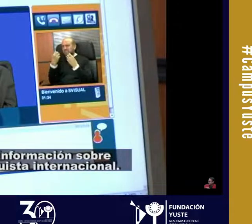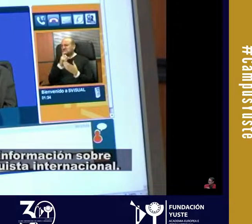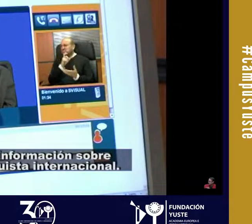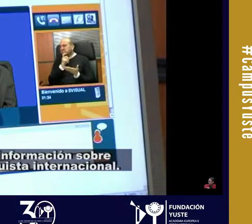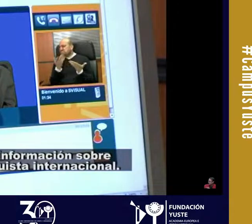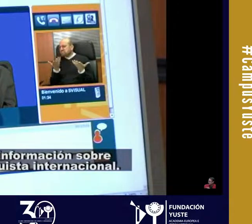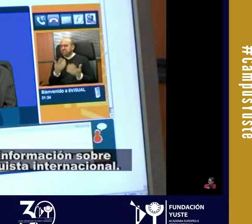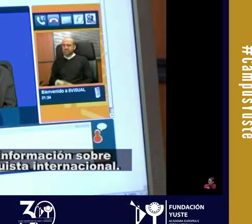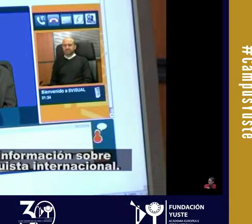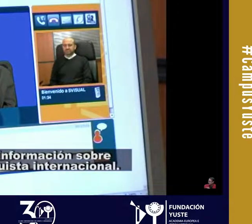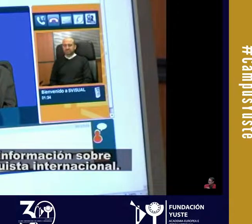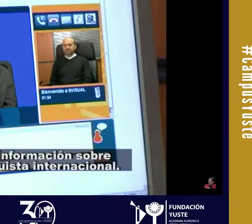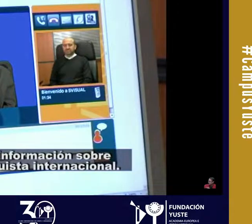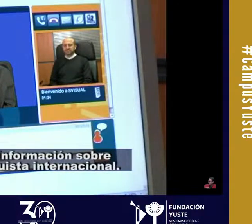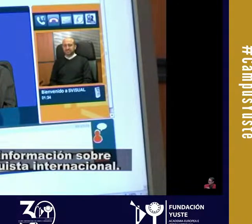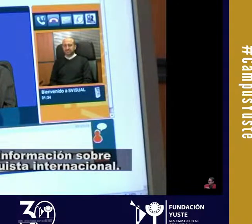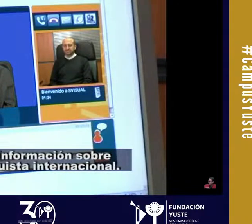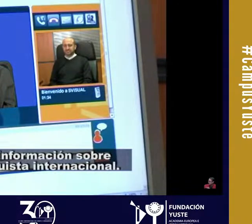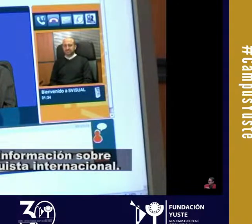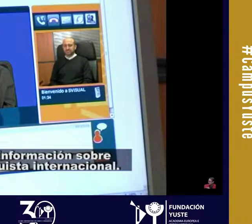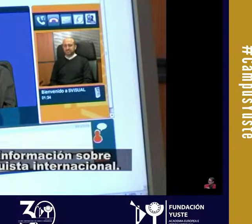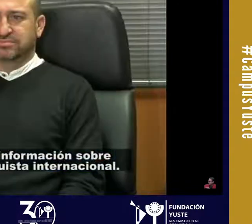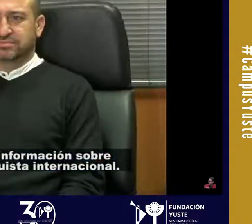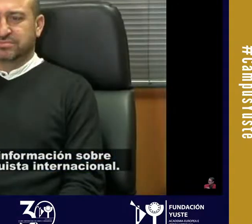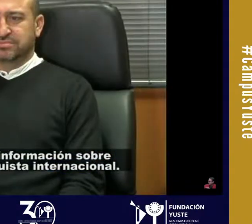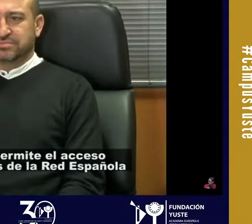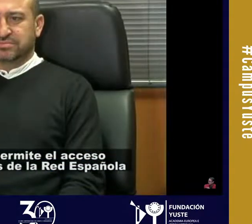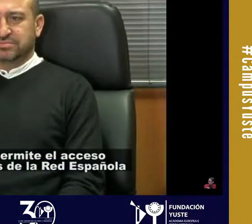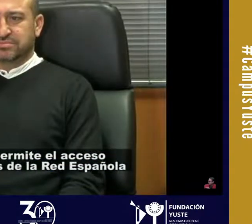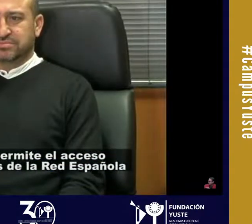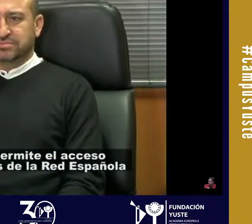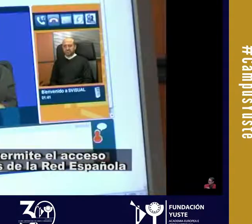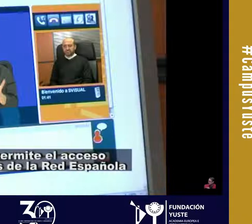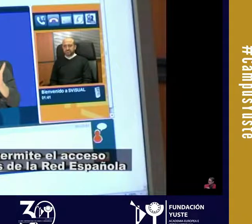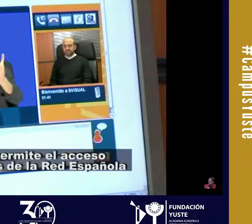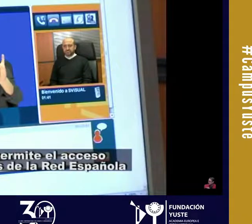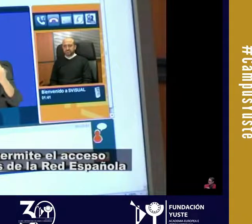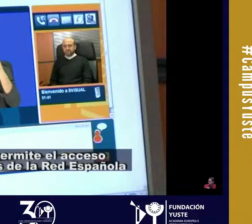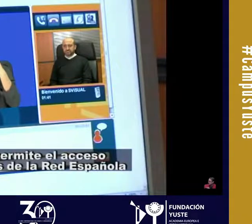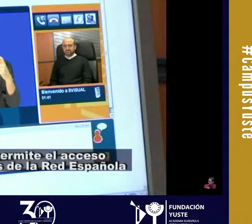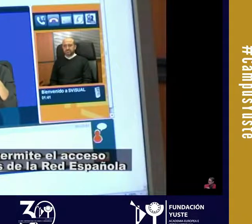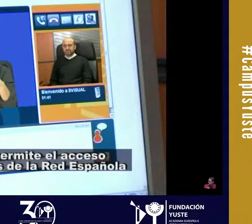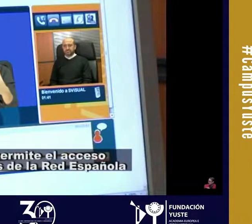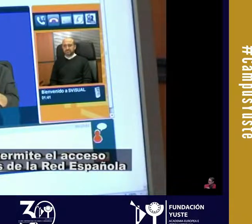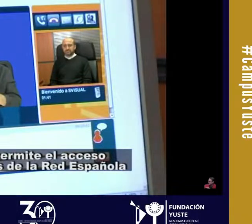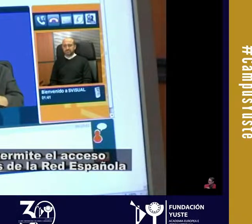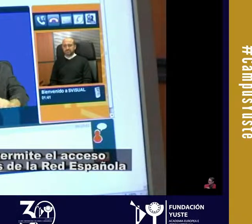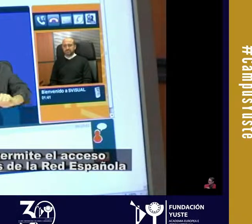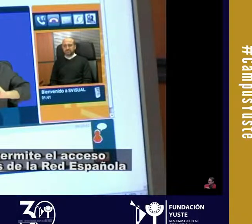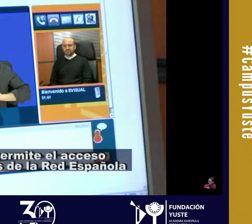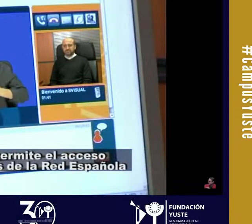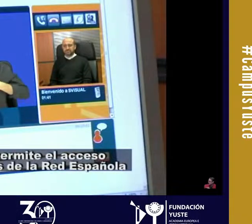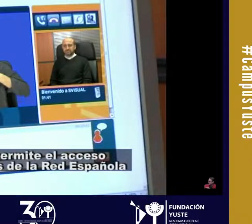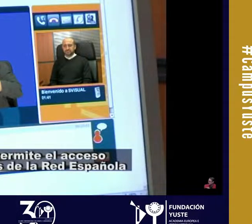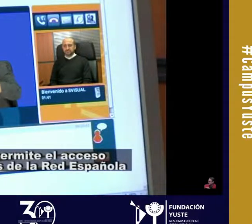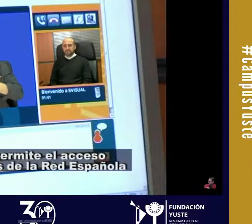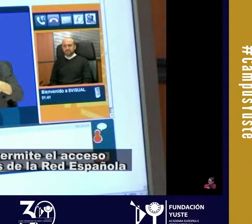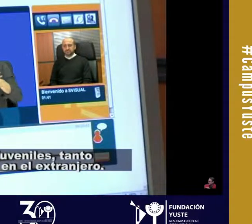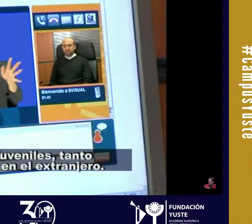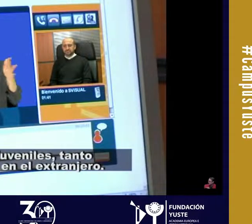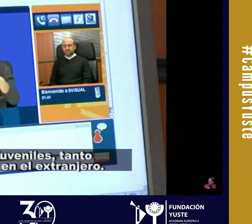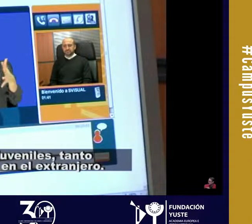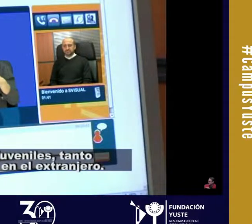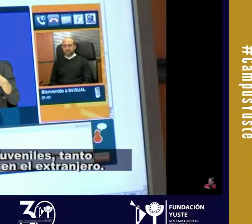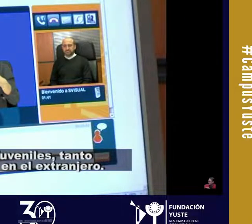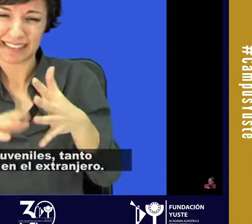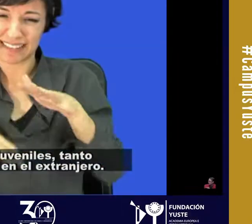información sobre el carné de alberguista internacional Sí este carné permite el acceso a todos los albergues de la red española